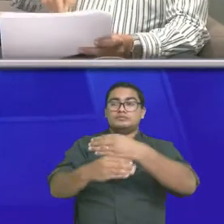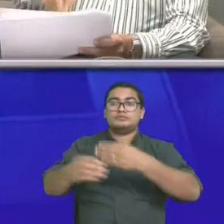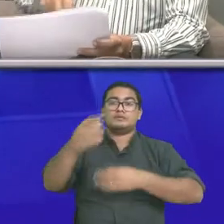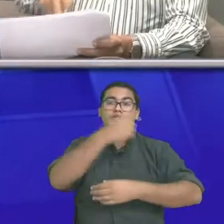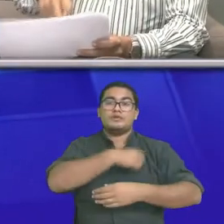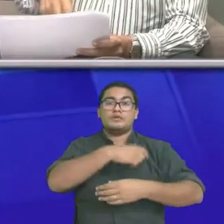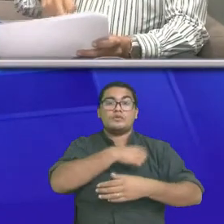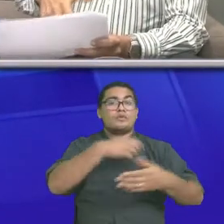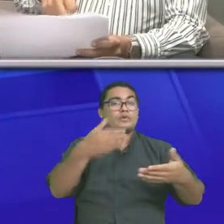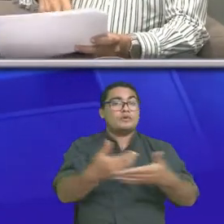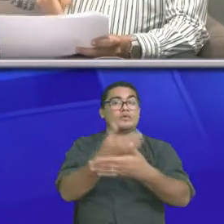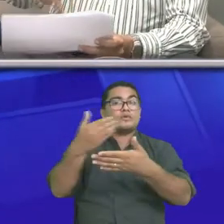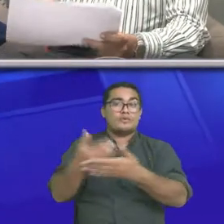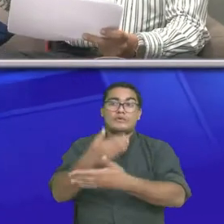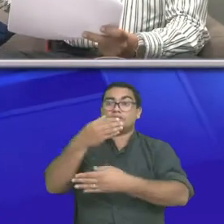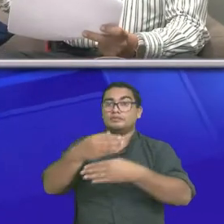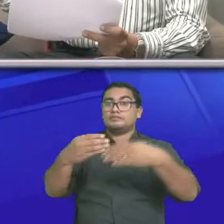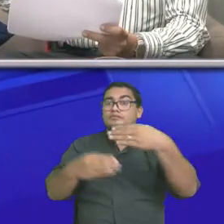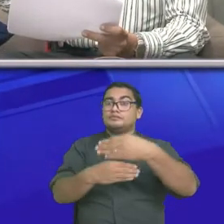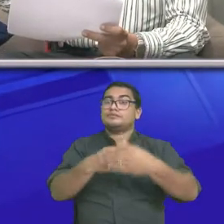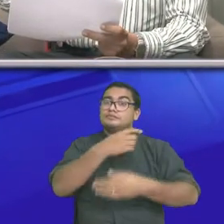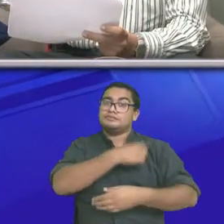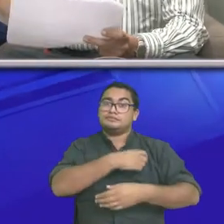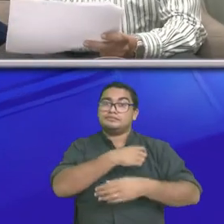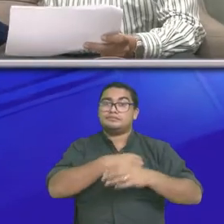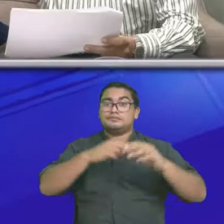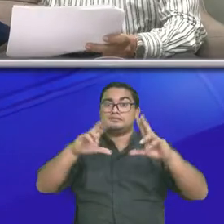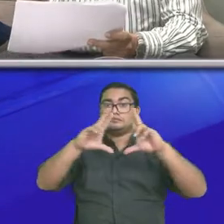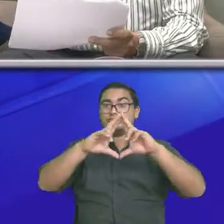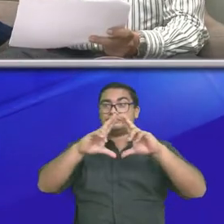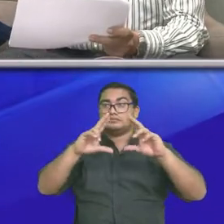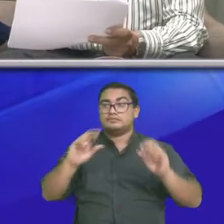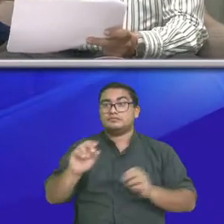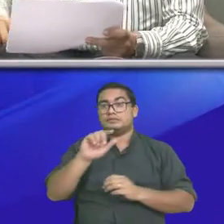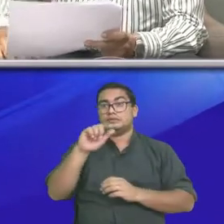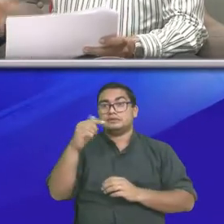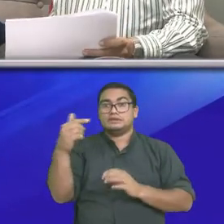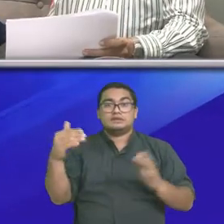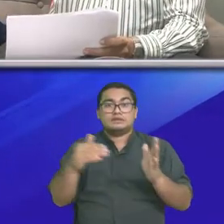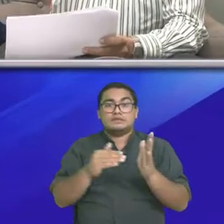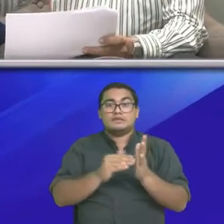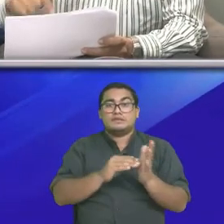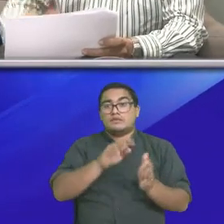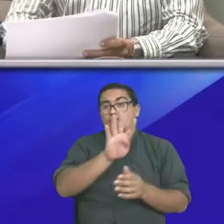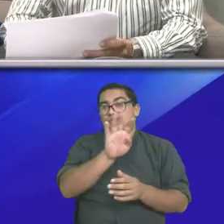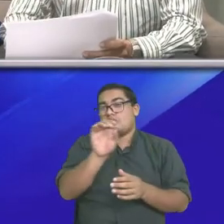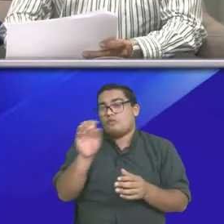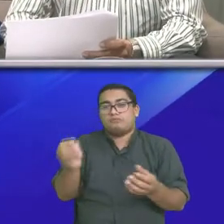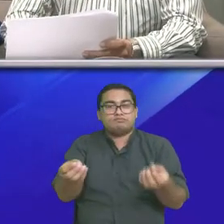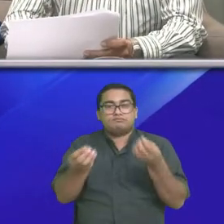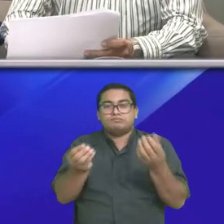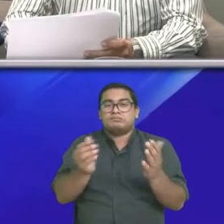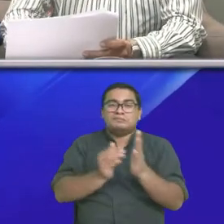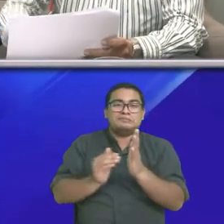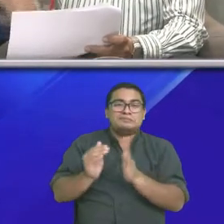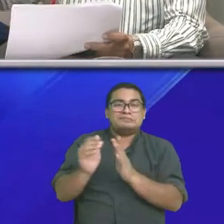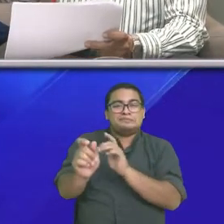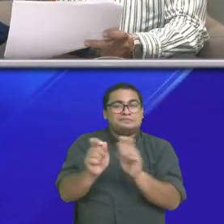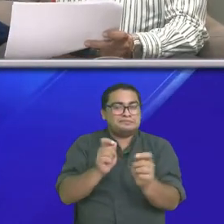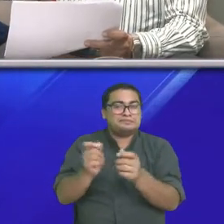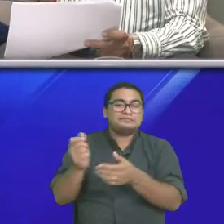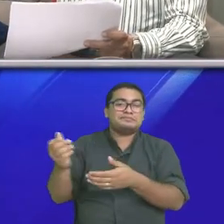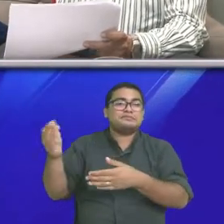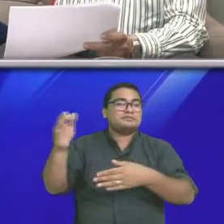del país. Ahí están en esos 7.400 y tantos millones. Ahí están todo lo que